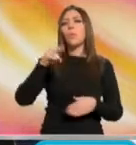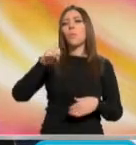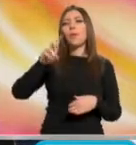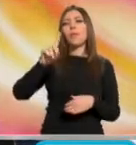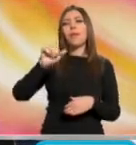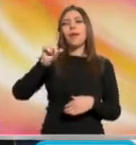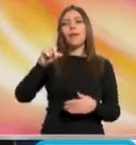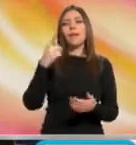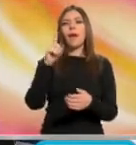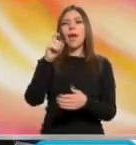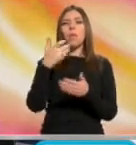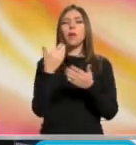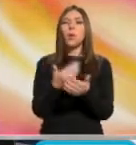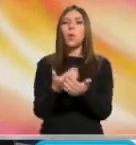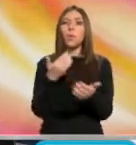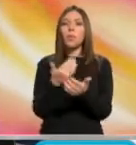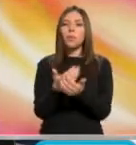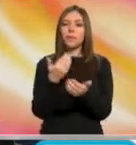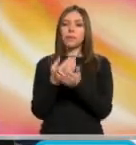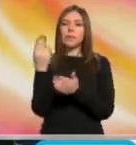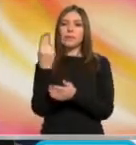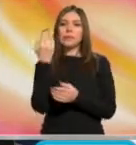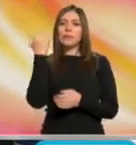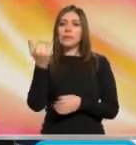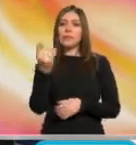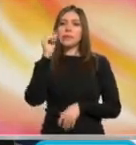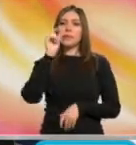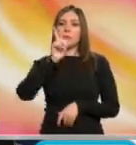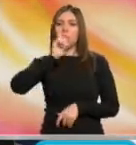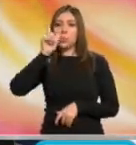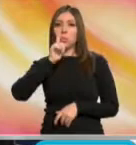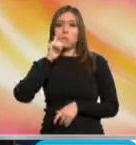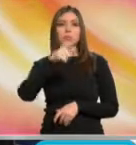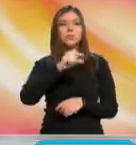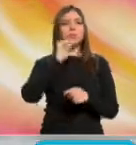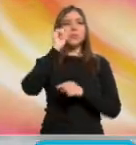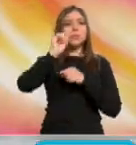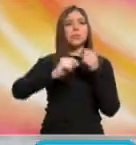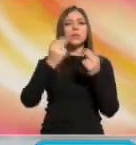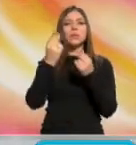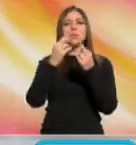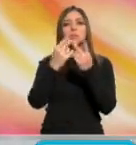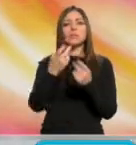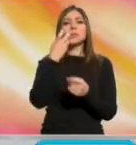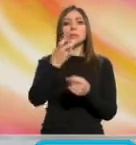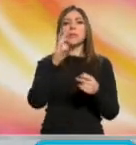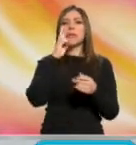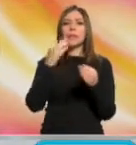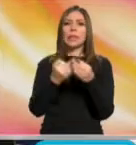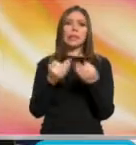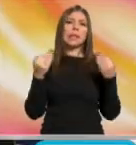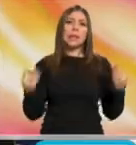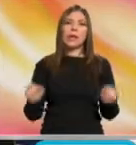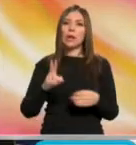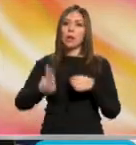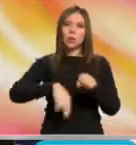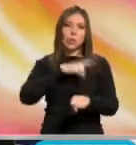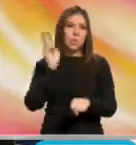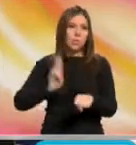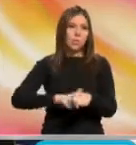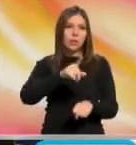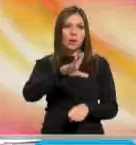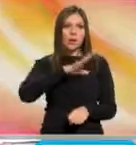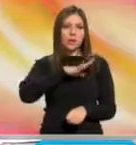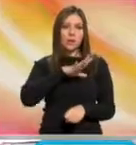viene seca, entonces necesita absorber agua para empezar a descomponerse con el resto de los materiales. Y esto es tierra casera. O sea, Ok. yo tengo ahí como